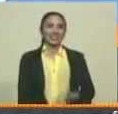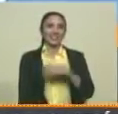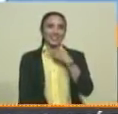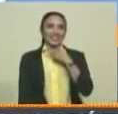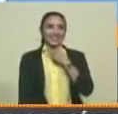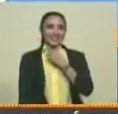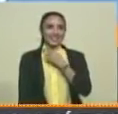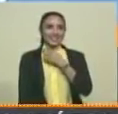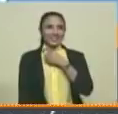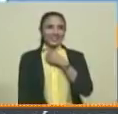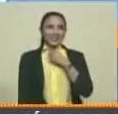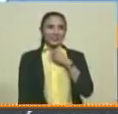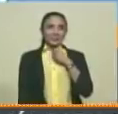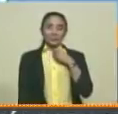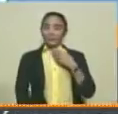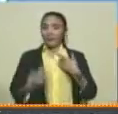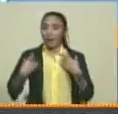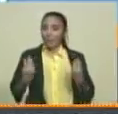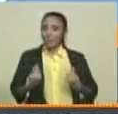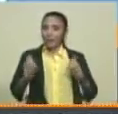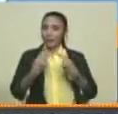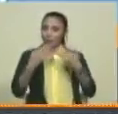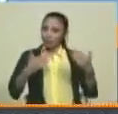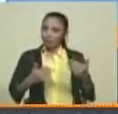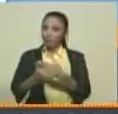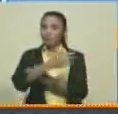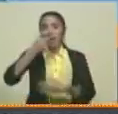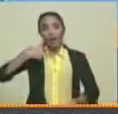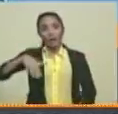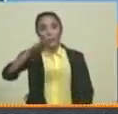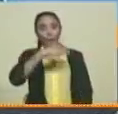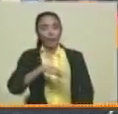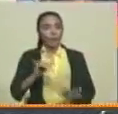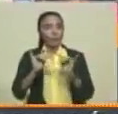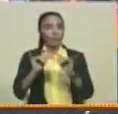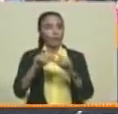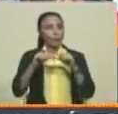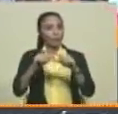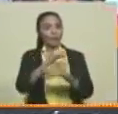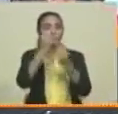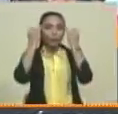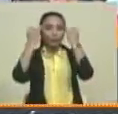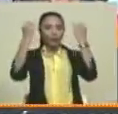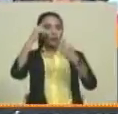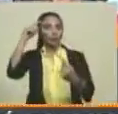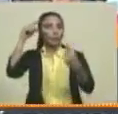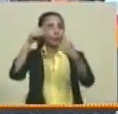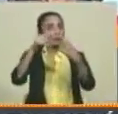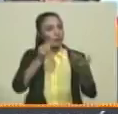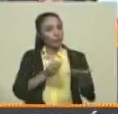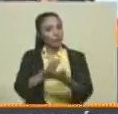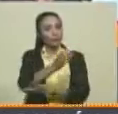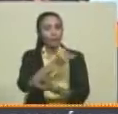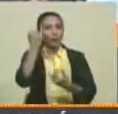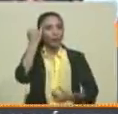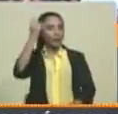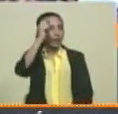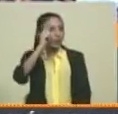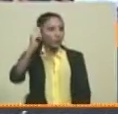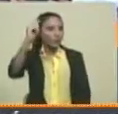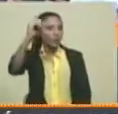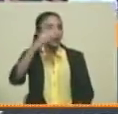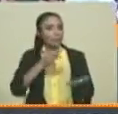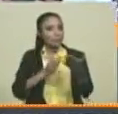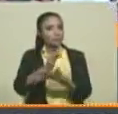resida y viva permanentemente en el pueblo. Esa es nuestra doctrina, esa es nuestra ideología, esa es